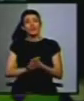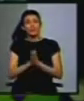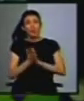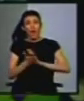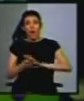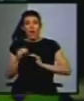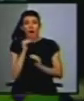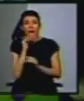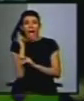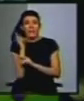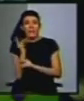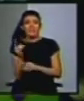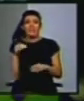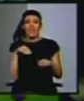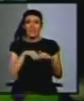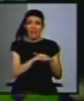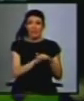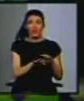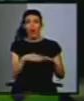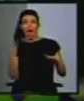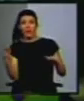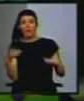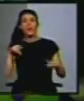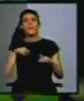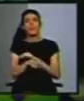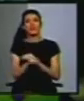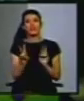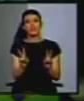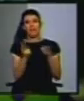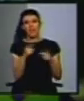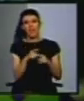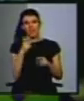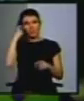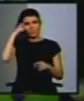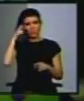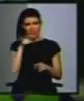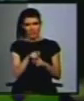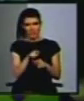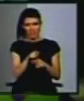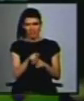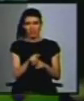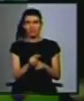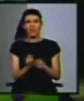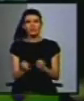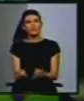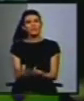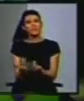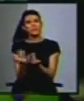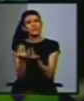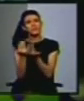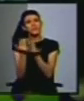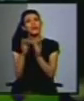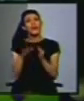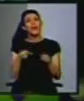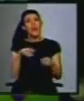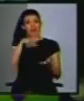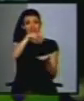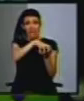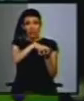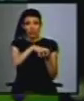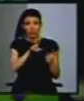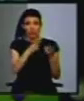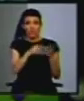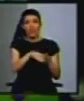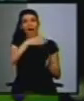emergencia, tanto al interior como en las inmediaciones del Metro Salvador, en Providencia. La emanación se produjo en el exterior de la estación, producto de